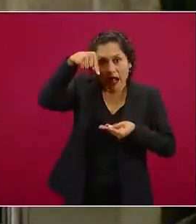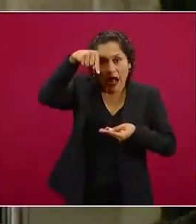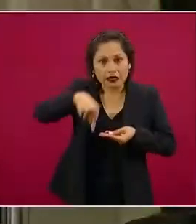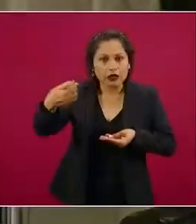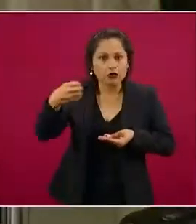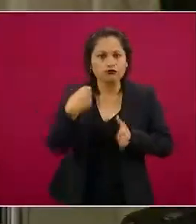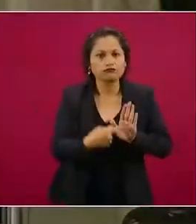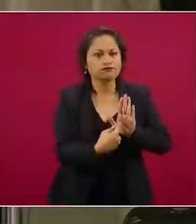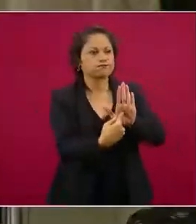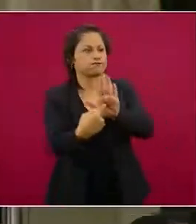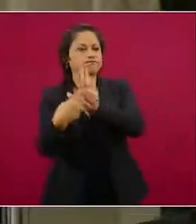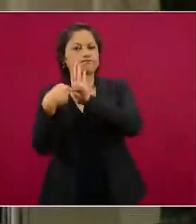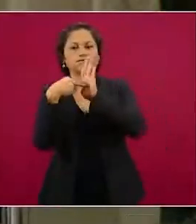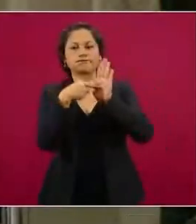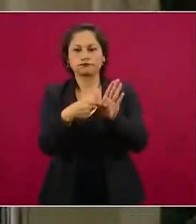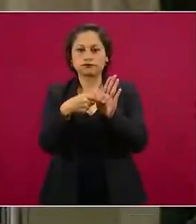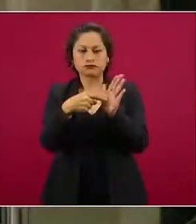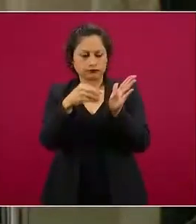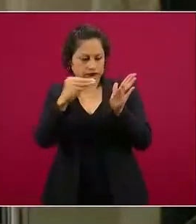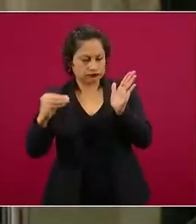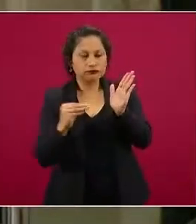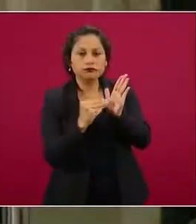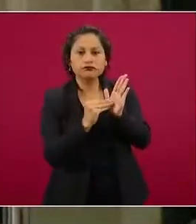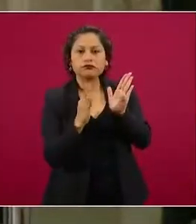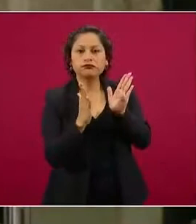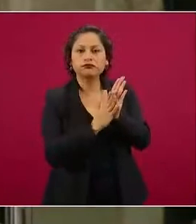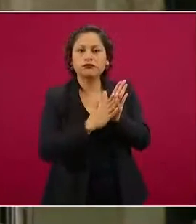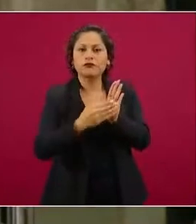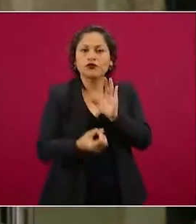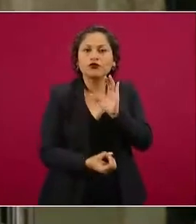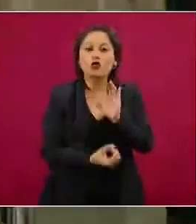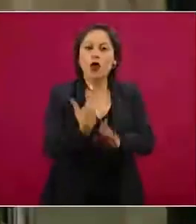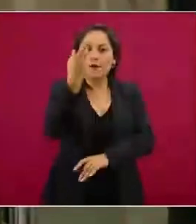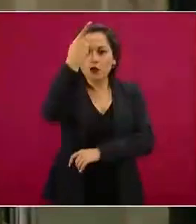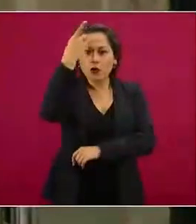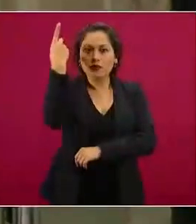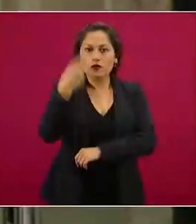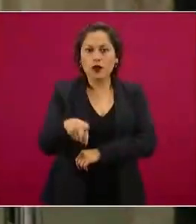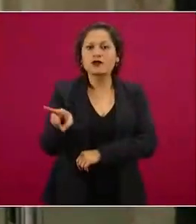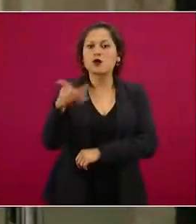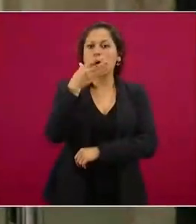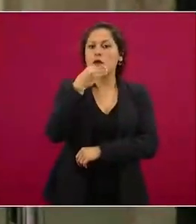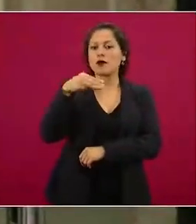ahí aparecen nuevos dueños, Mario Ruiz, uno de ellos.